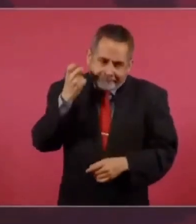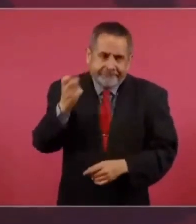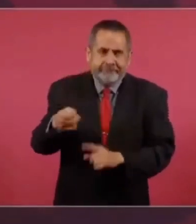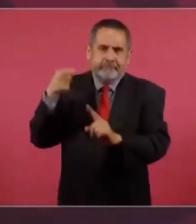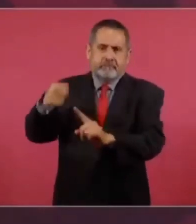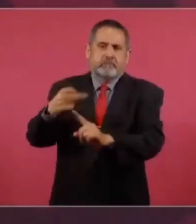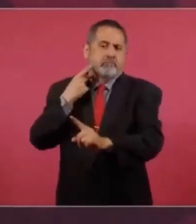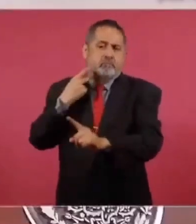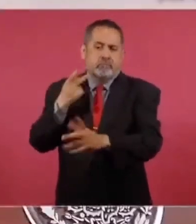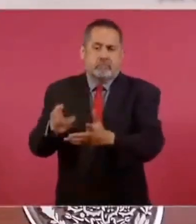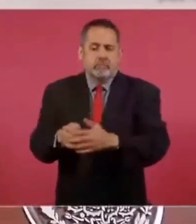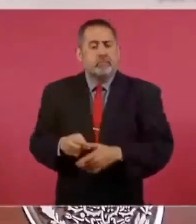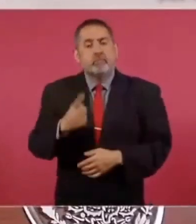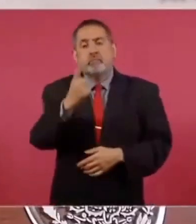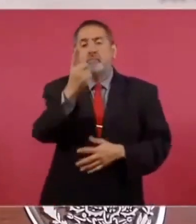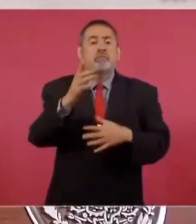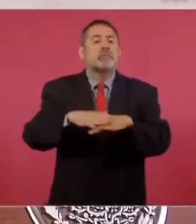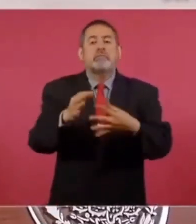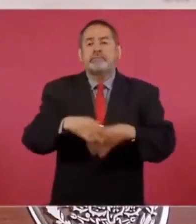Y lo más importante